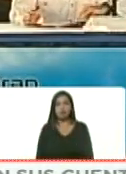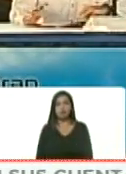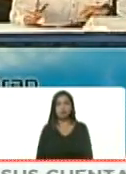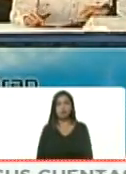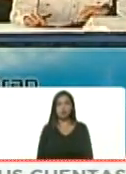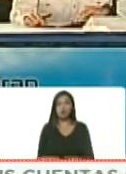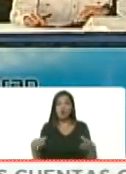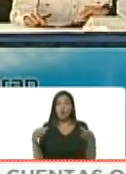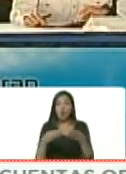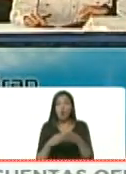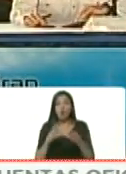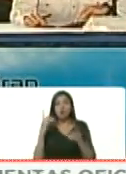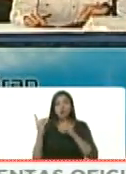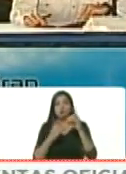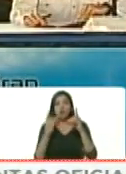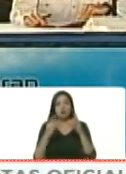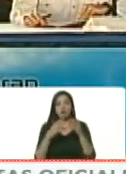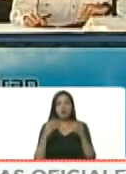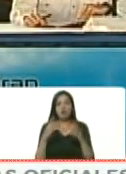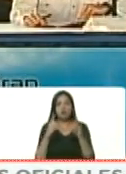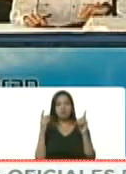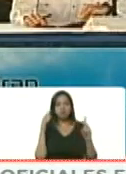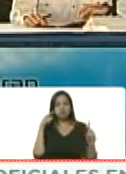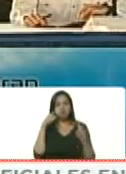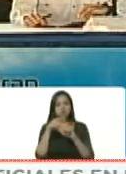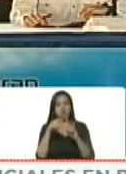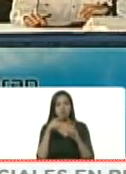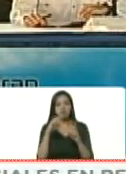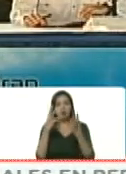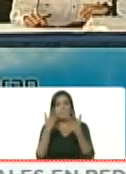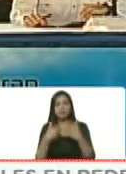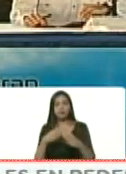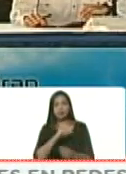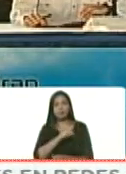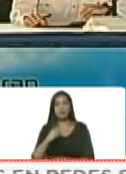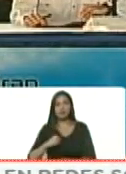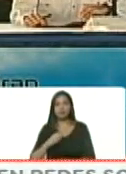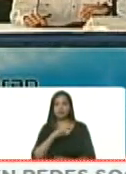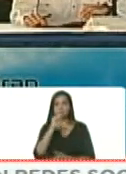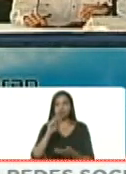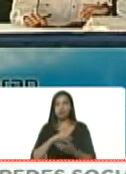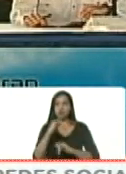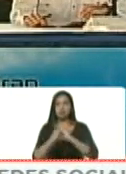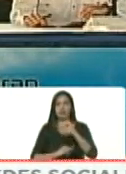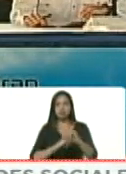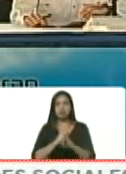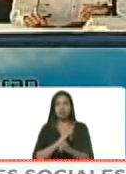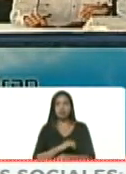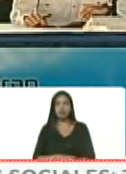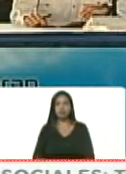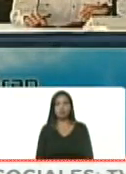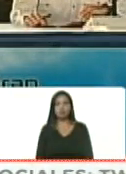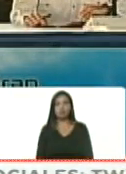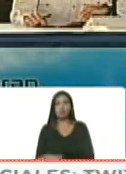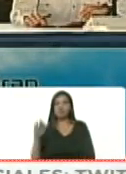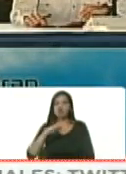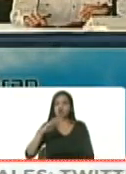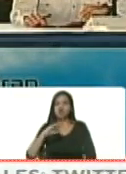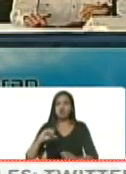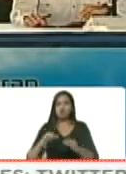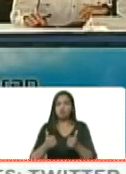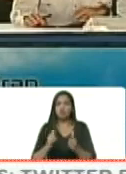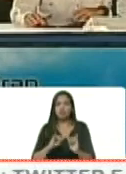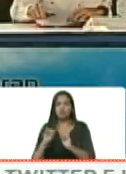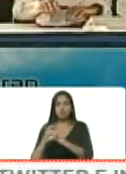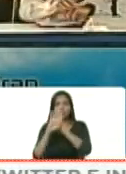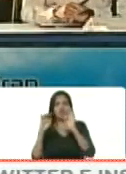de las mesas de diálogo, el diálogo directo con empresarios privados, nacionales e internacionales. ¿De dónde surge esto? De un